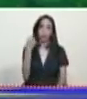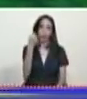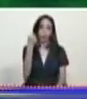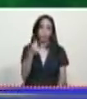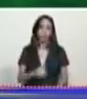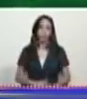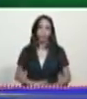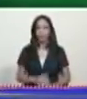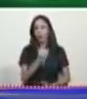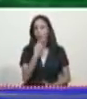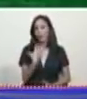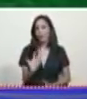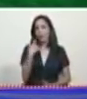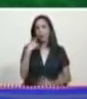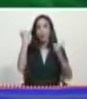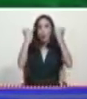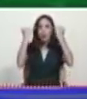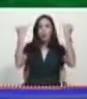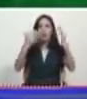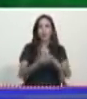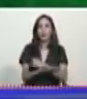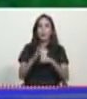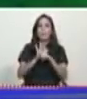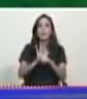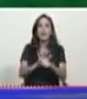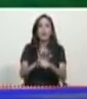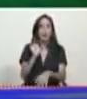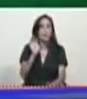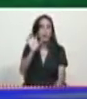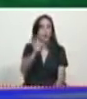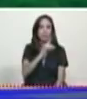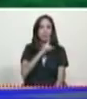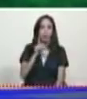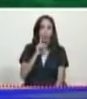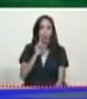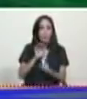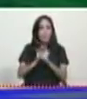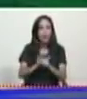Es extraordinaria la estrategia Marca País. Y